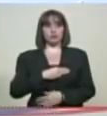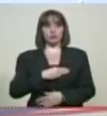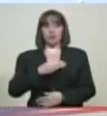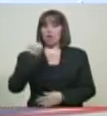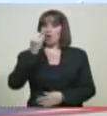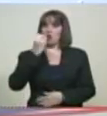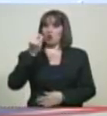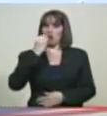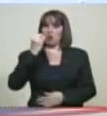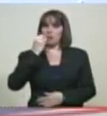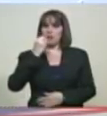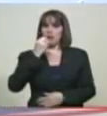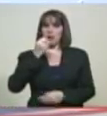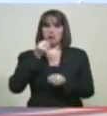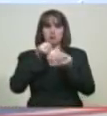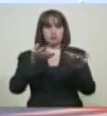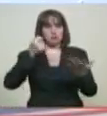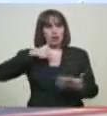Abastecimiento soberano,